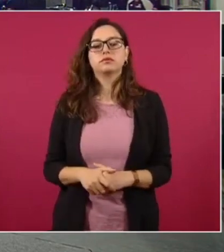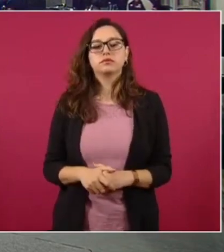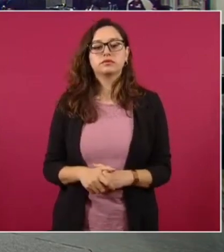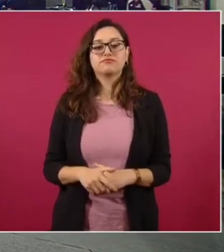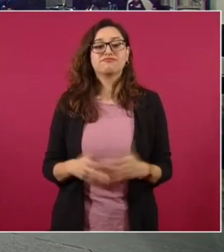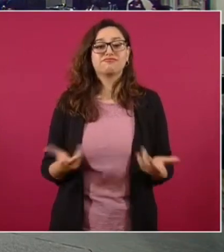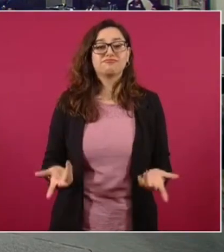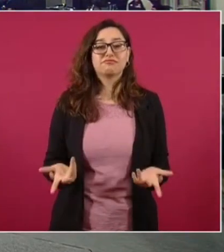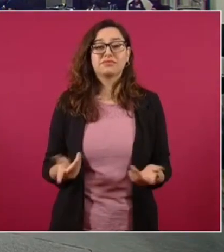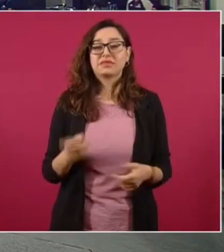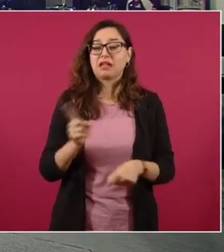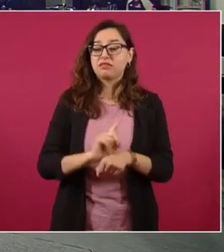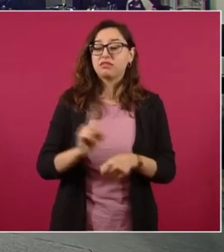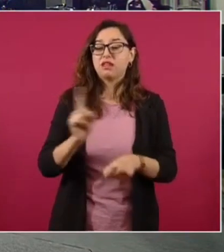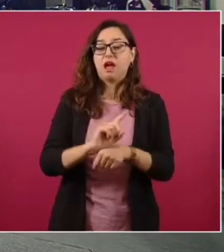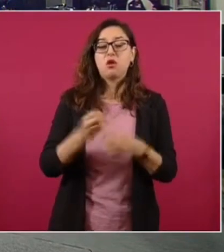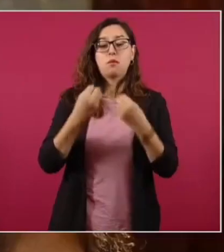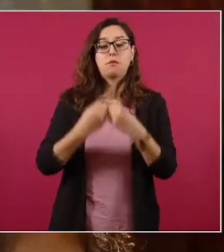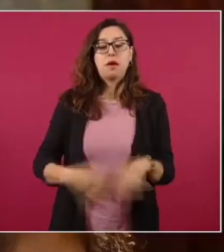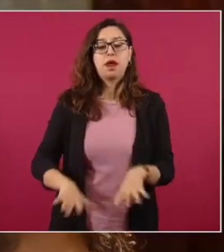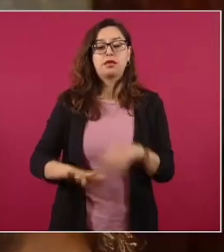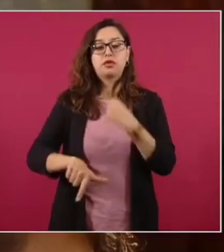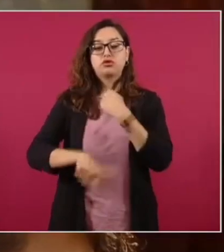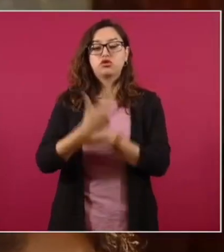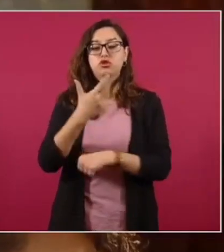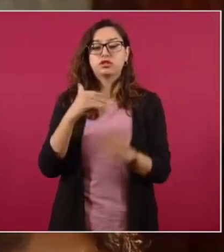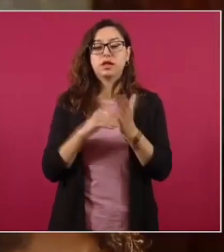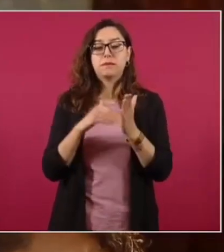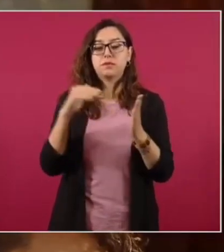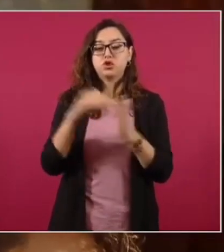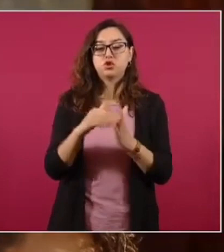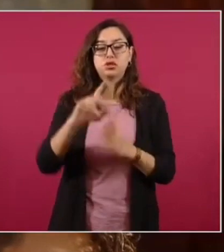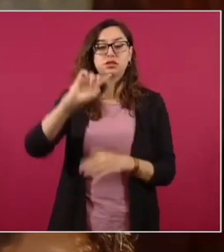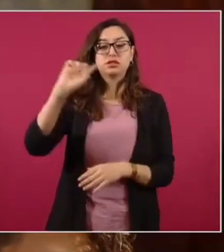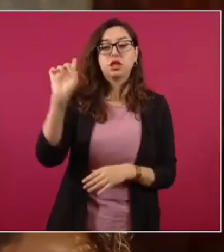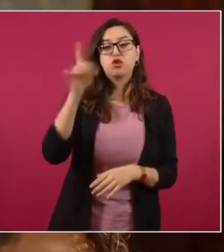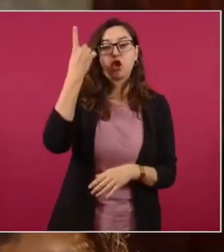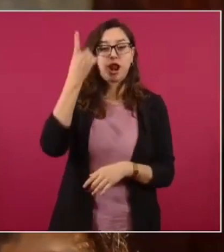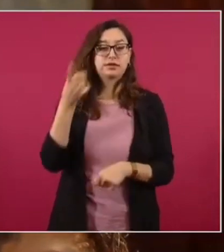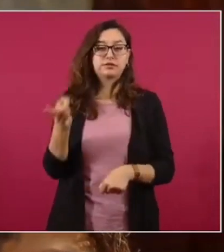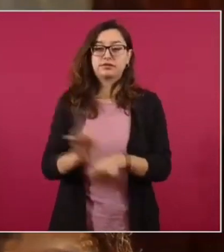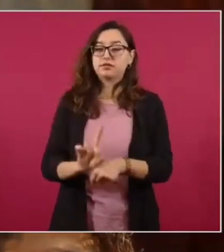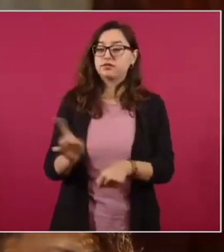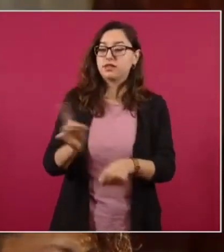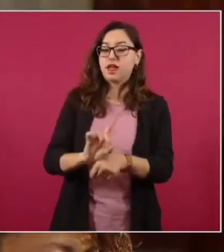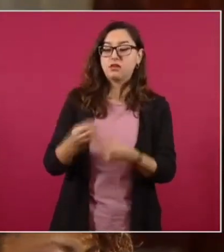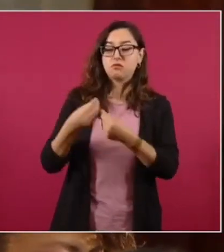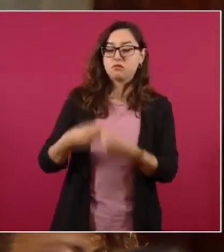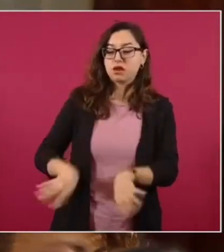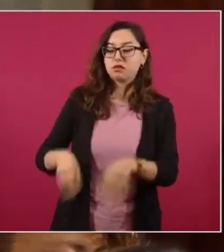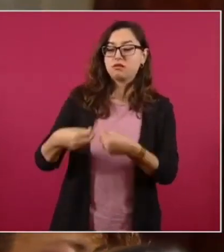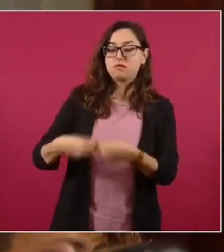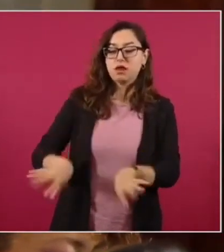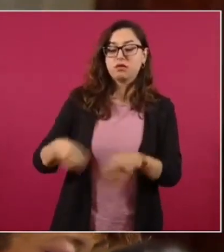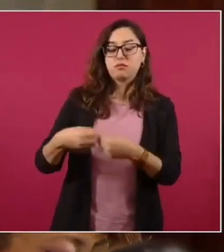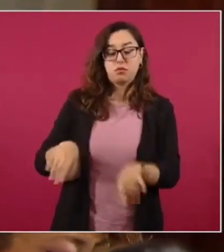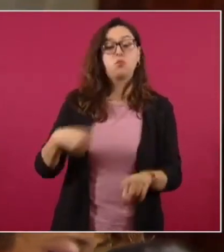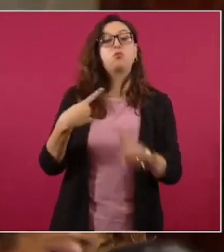este bloqueo financiero, y con el huracán y con el tema del COVID y